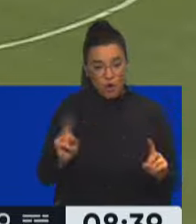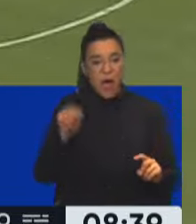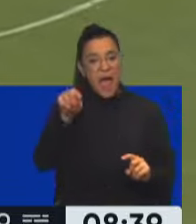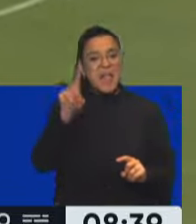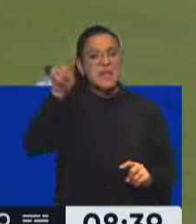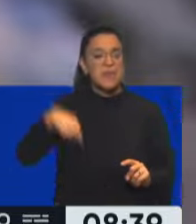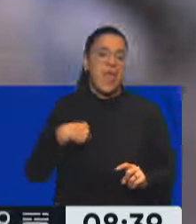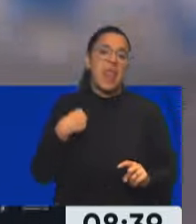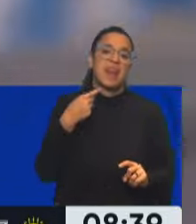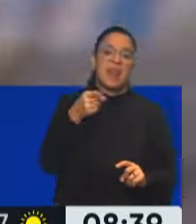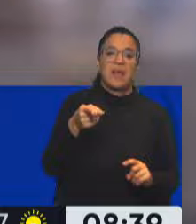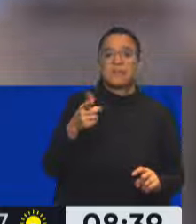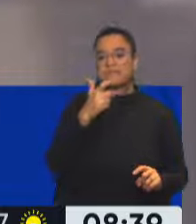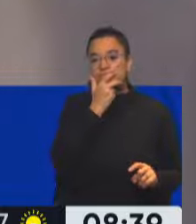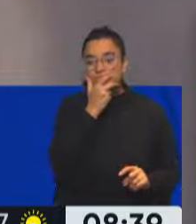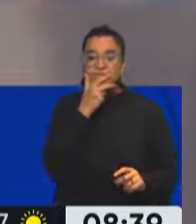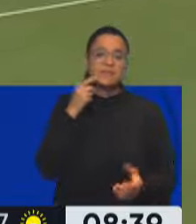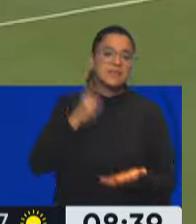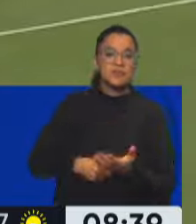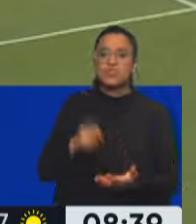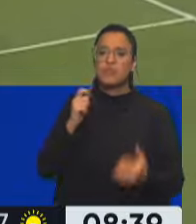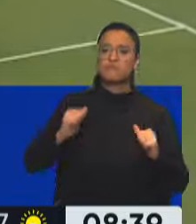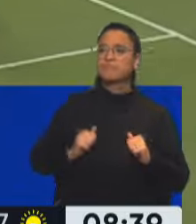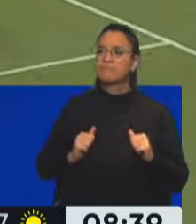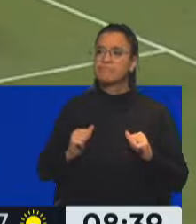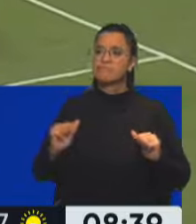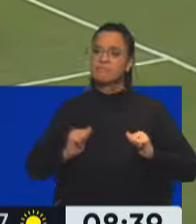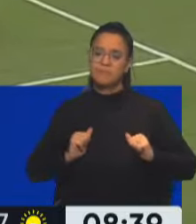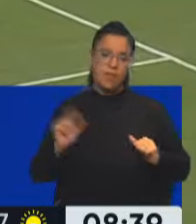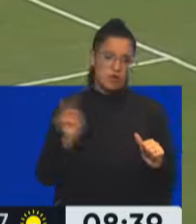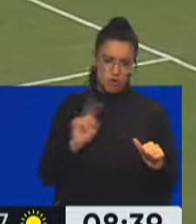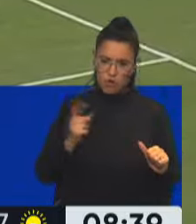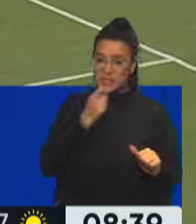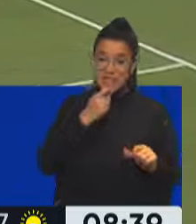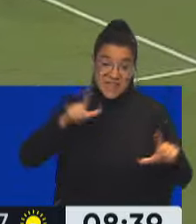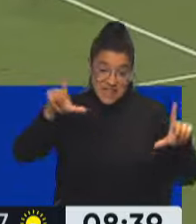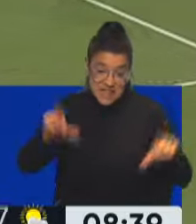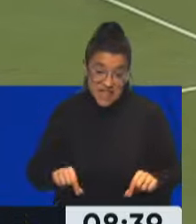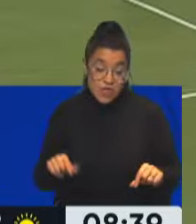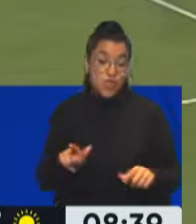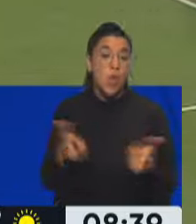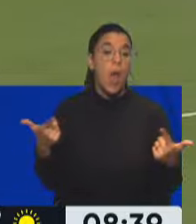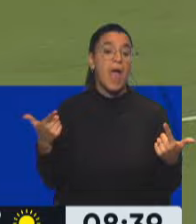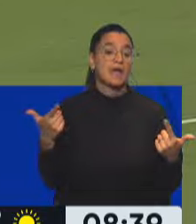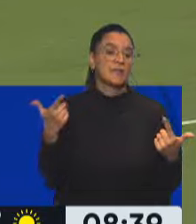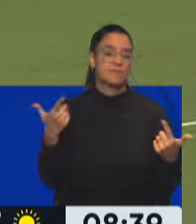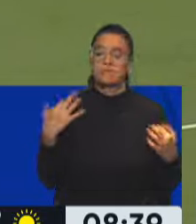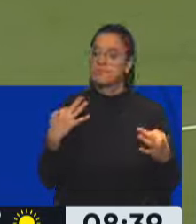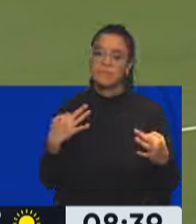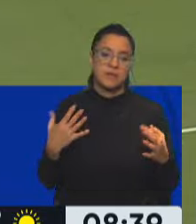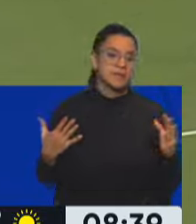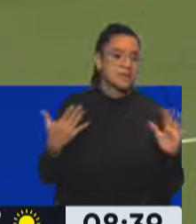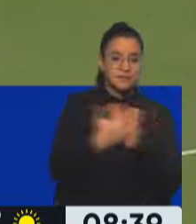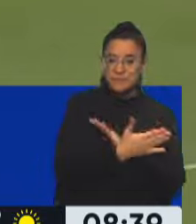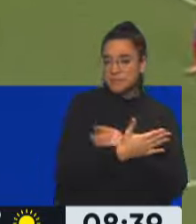la decisión de Scaloni, que nunca se queda quieto, porque si no tenés intensidad, el objetivo es salir de la cancha